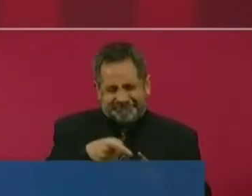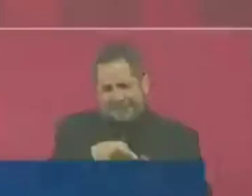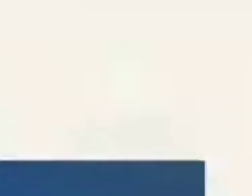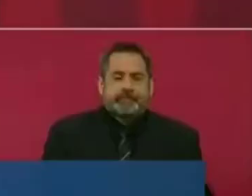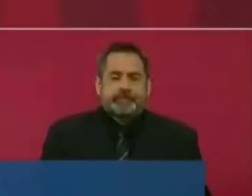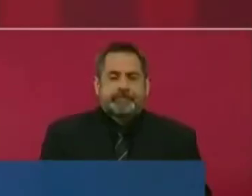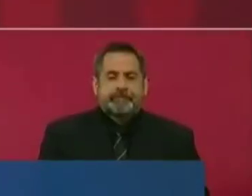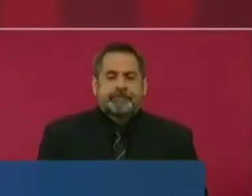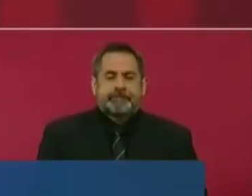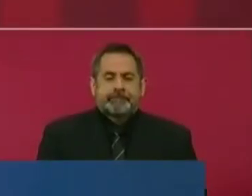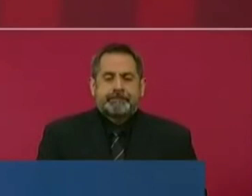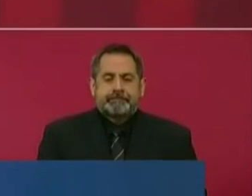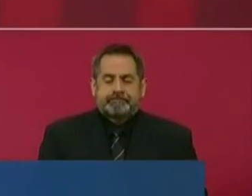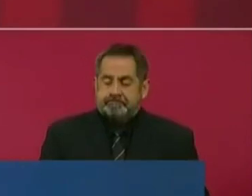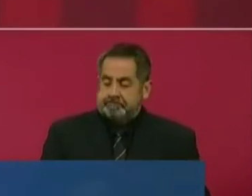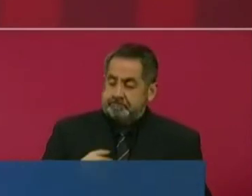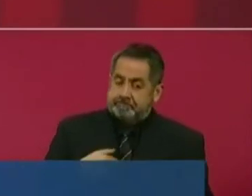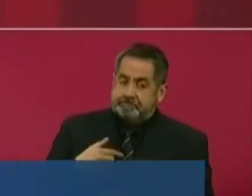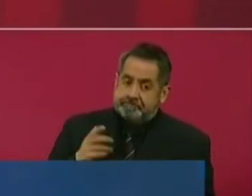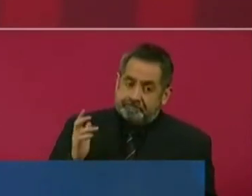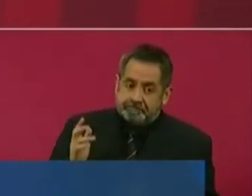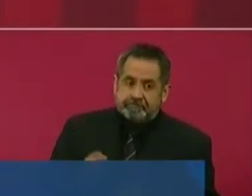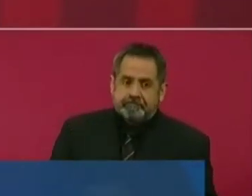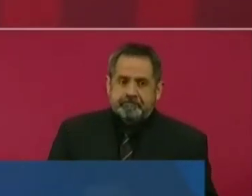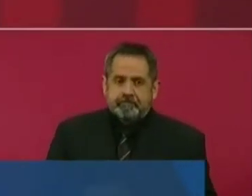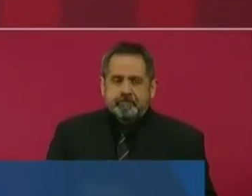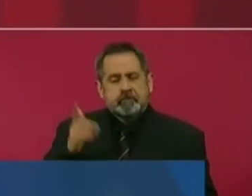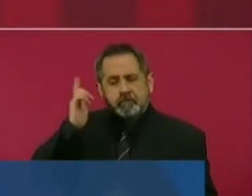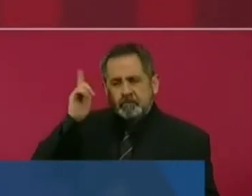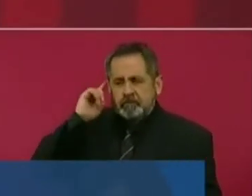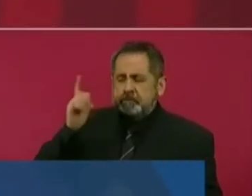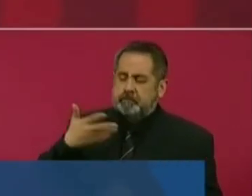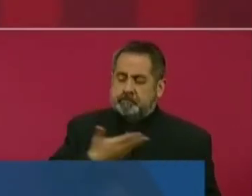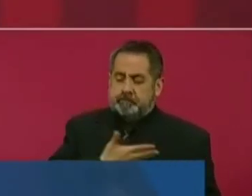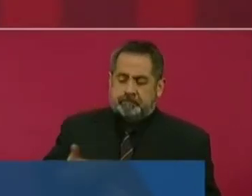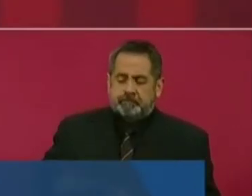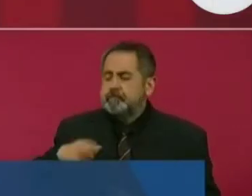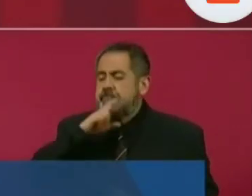del contagio. Espero que el presidente se recupere totalmente y el lunes o antes.